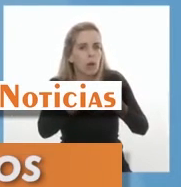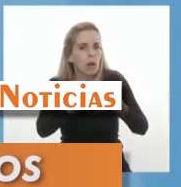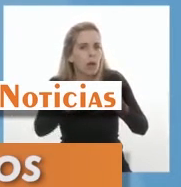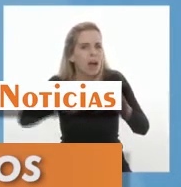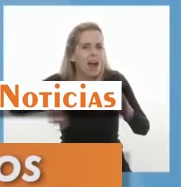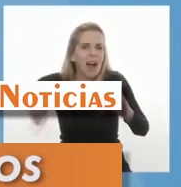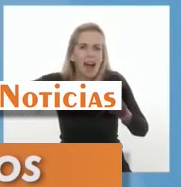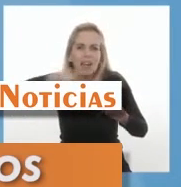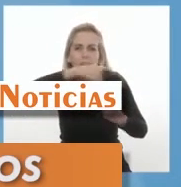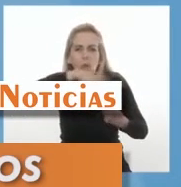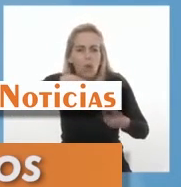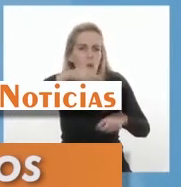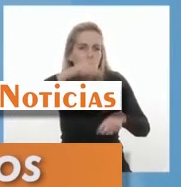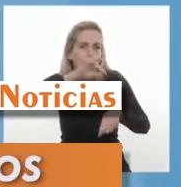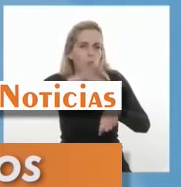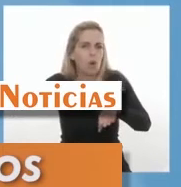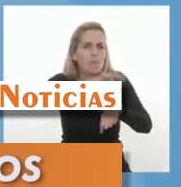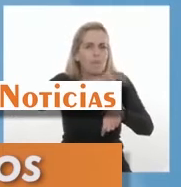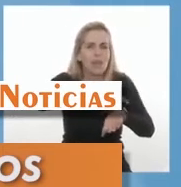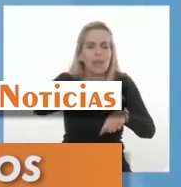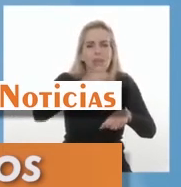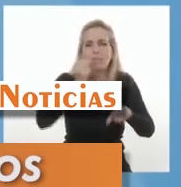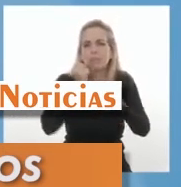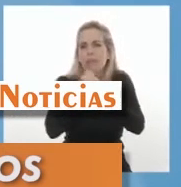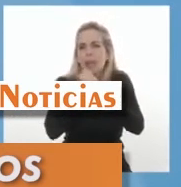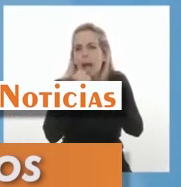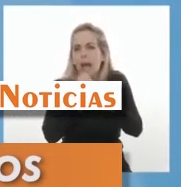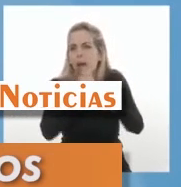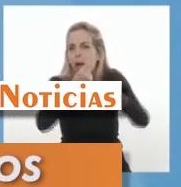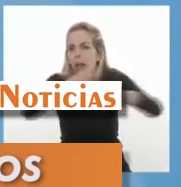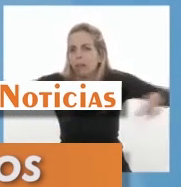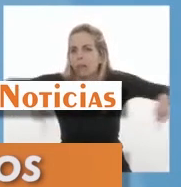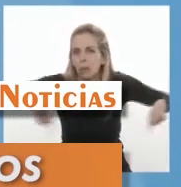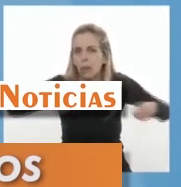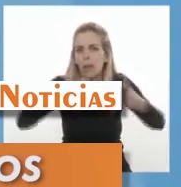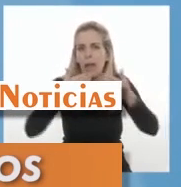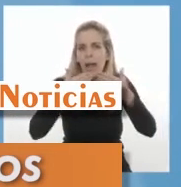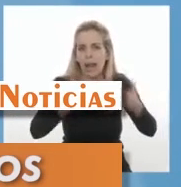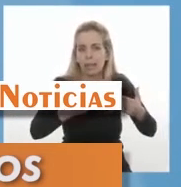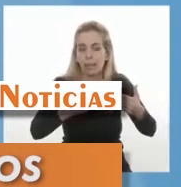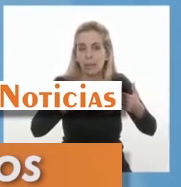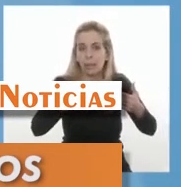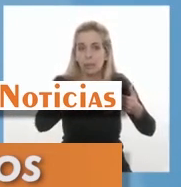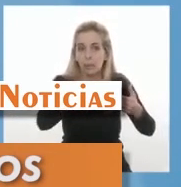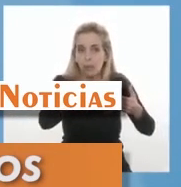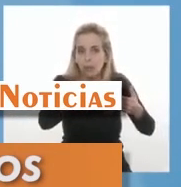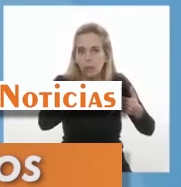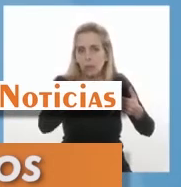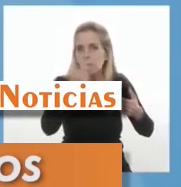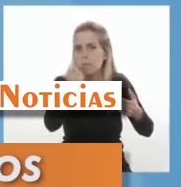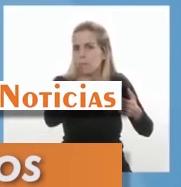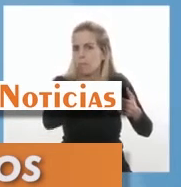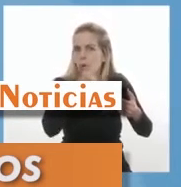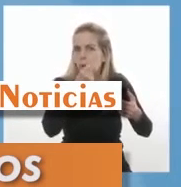depender de cada uno de nosotros cómo la tomemos. Claro, creo que más allá, digamos, de los controles que se puedan, a ver, ¿qué cantidad de personal se necesita